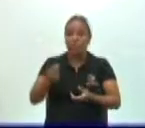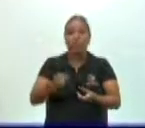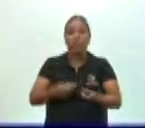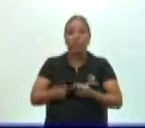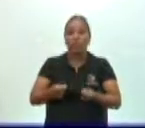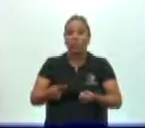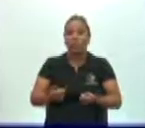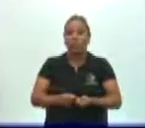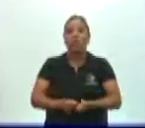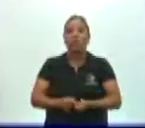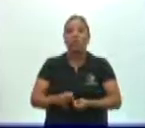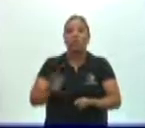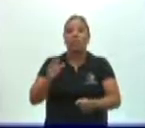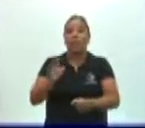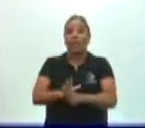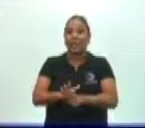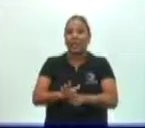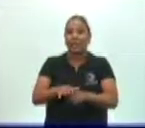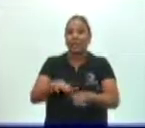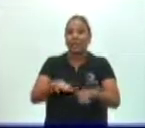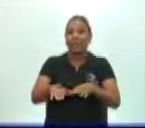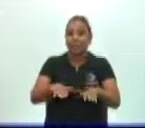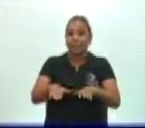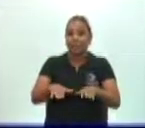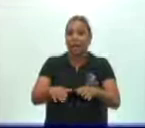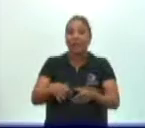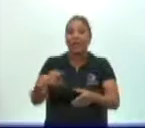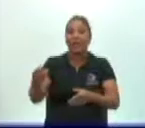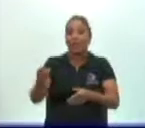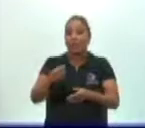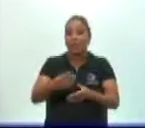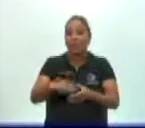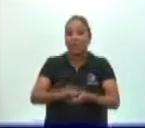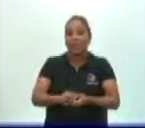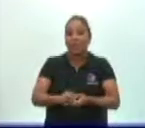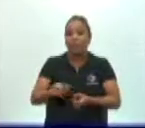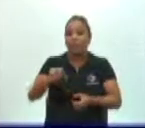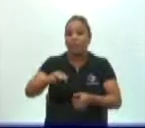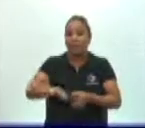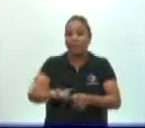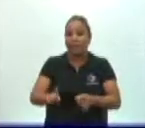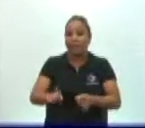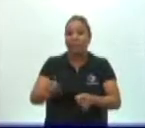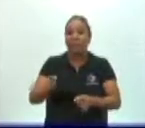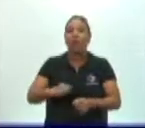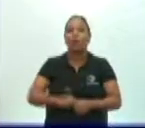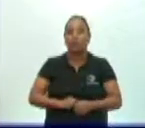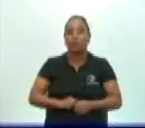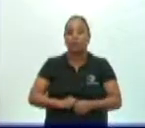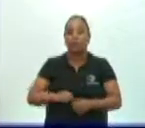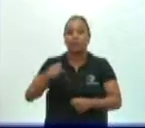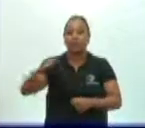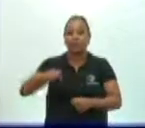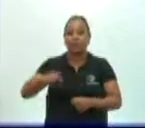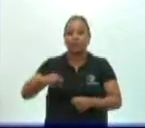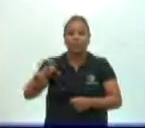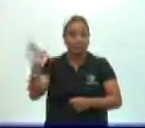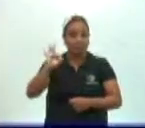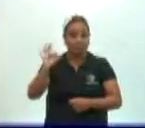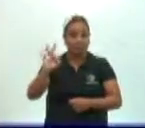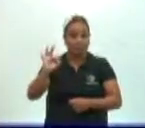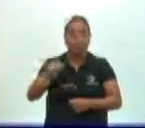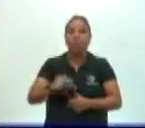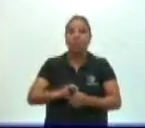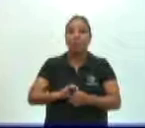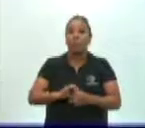fundar durante la crisis del feudalismo en el séptimo grado y que le dimos continuidad en la unidad 1 de octavo grado